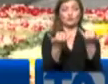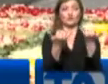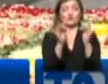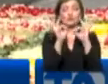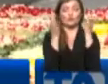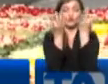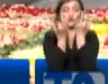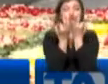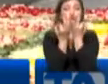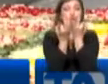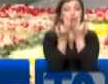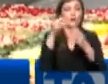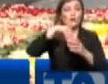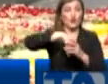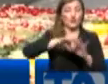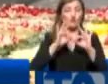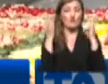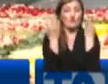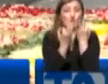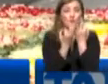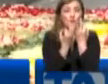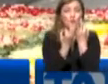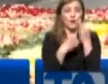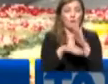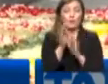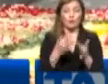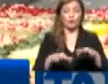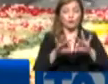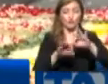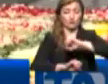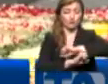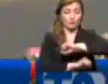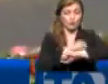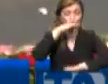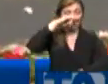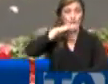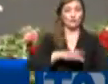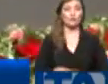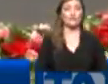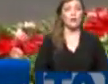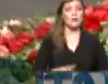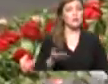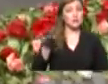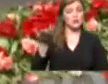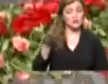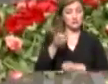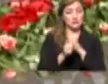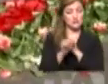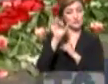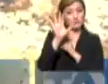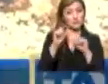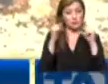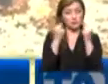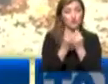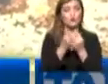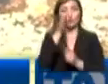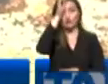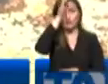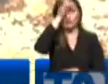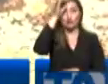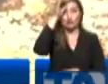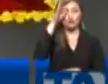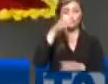la familia y dentro de la familia a la célula fundamental de la sociedad. Este es el quinto año que la agrupación de